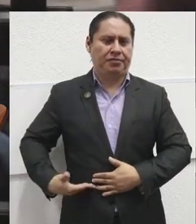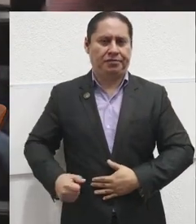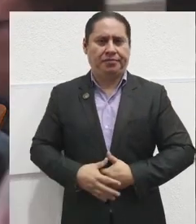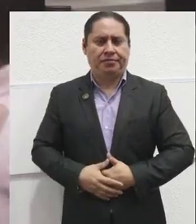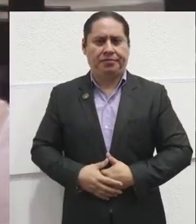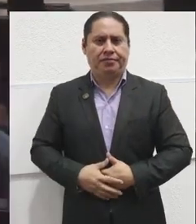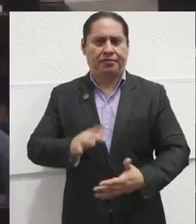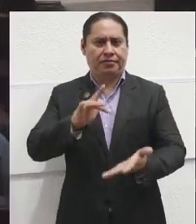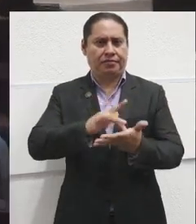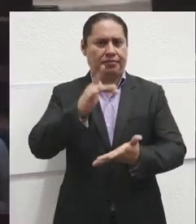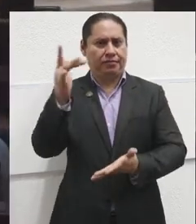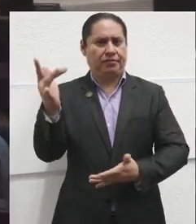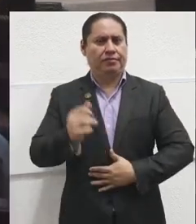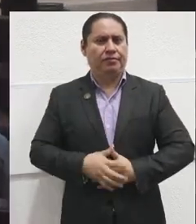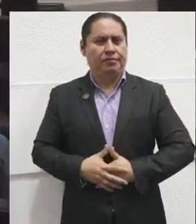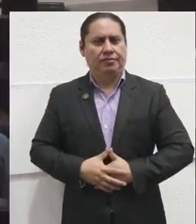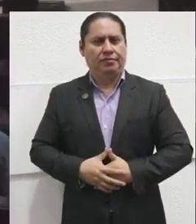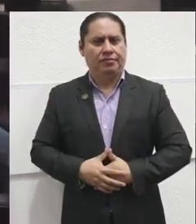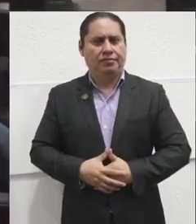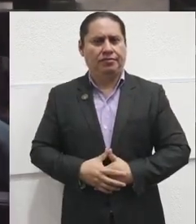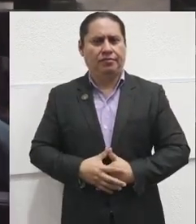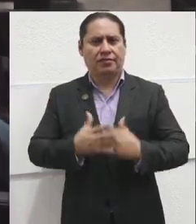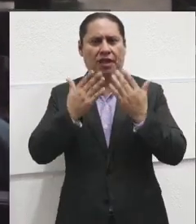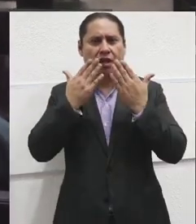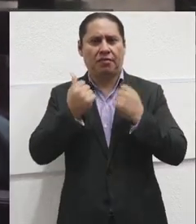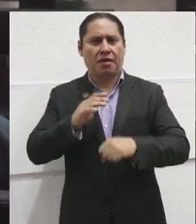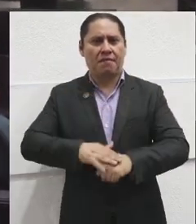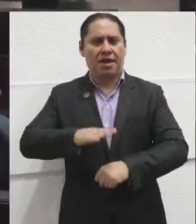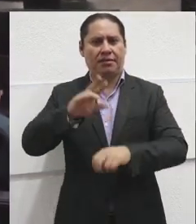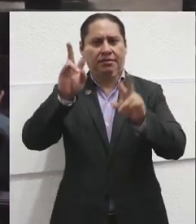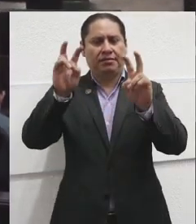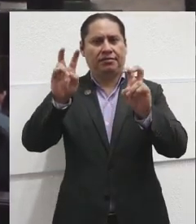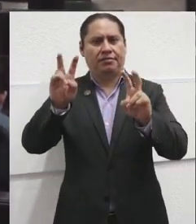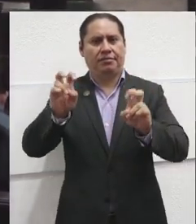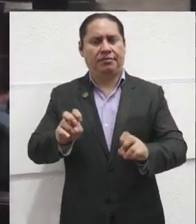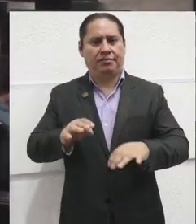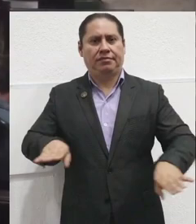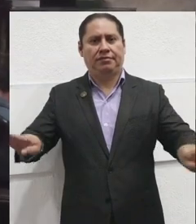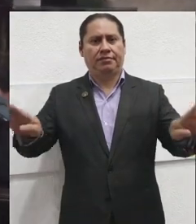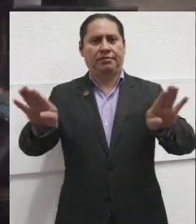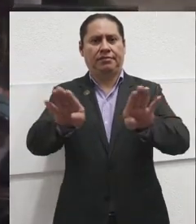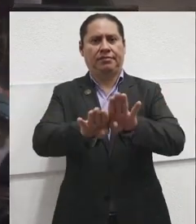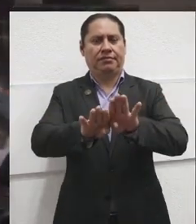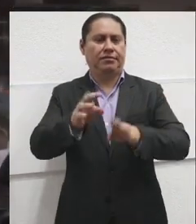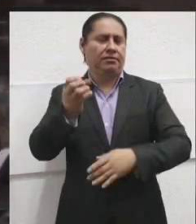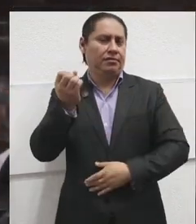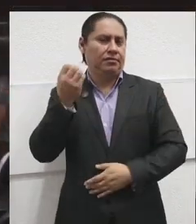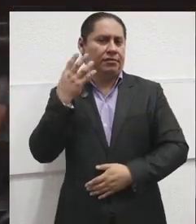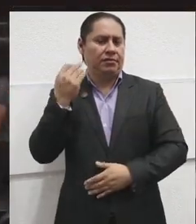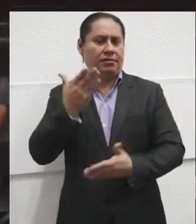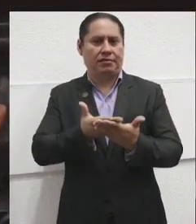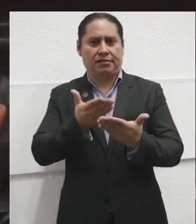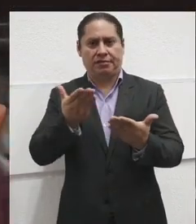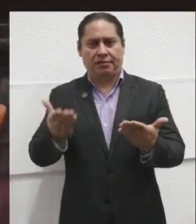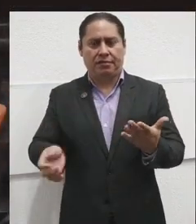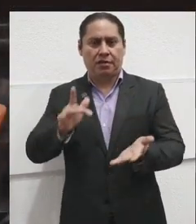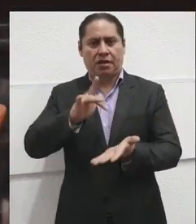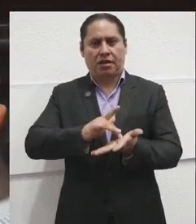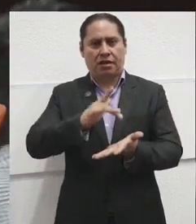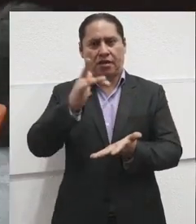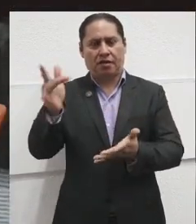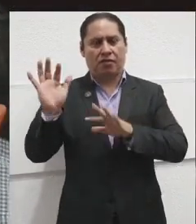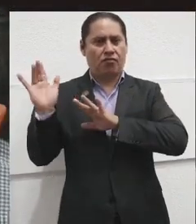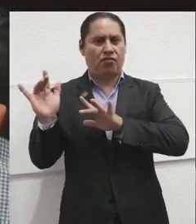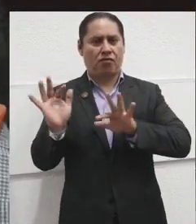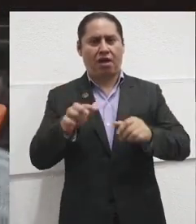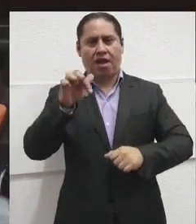presidenta. Gracias, diputada secretaria. No habiendo otro asunto que tratar, se levanta la presente sesión